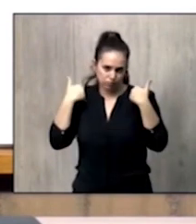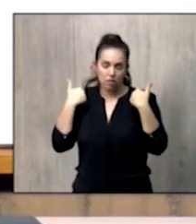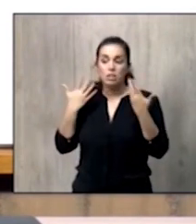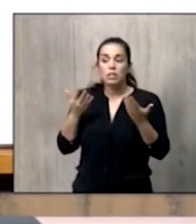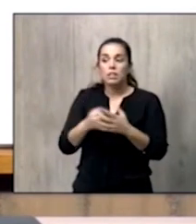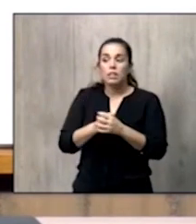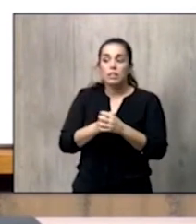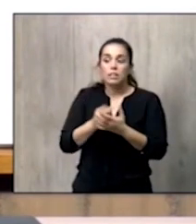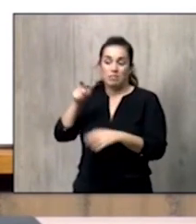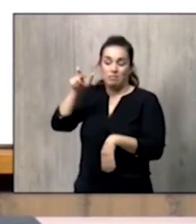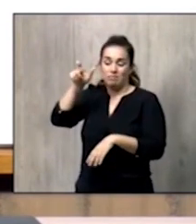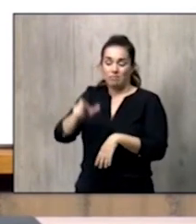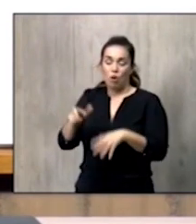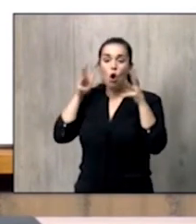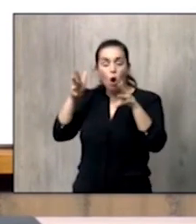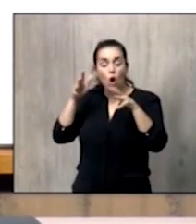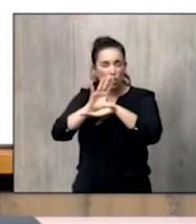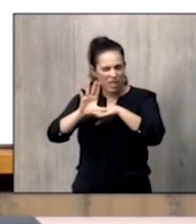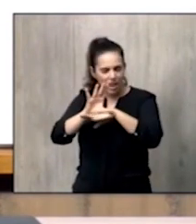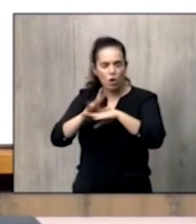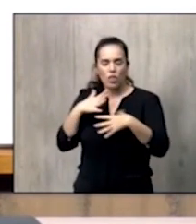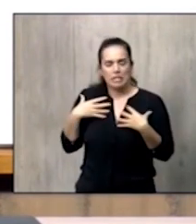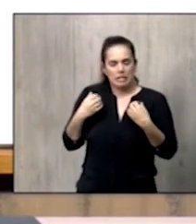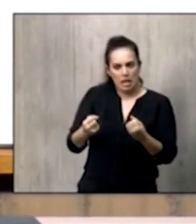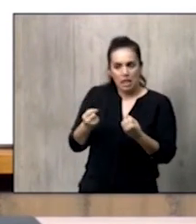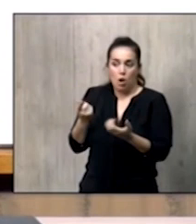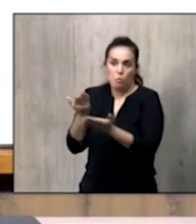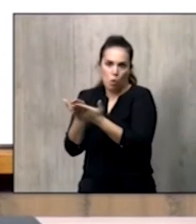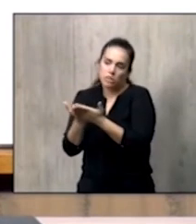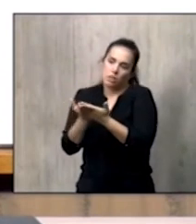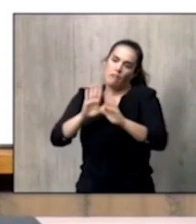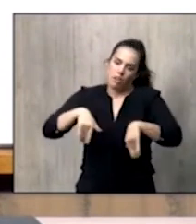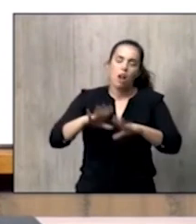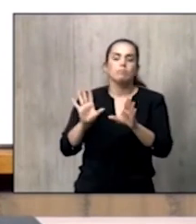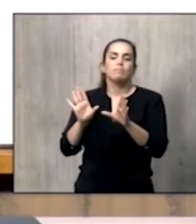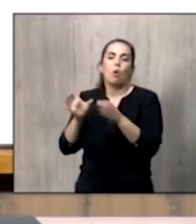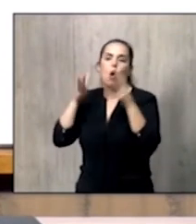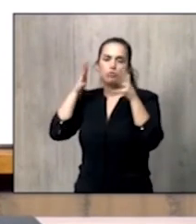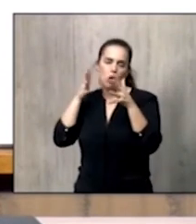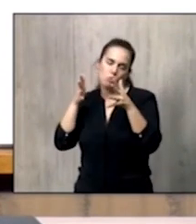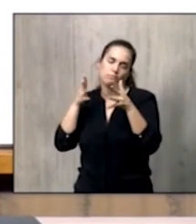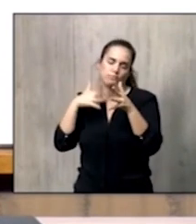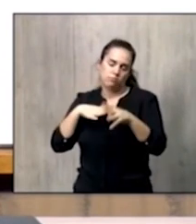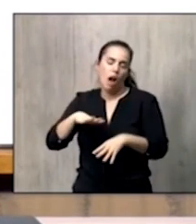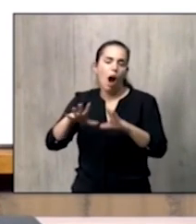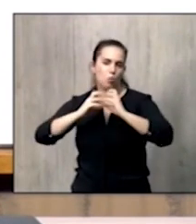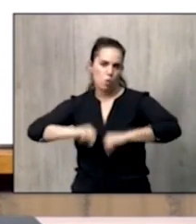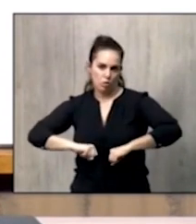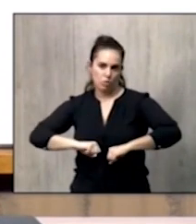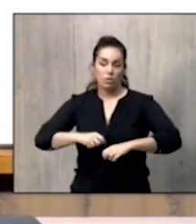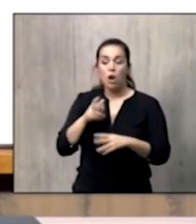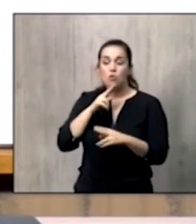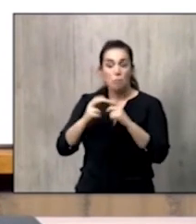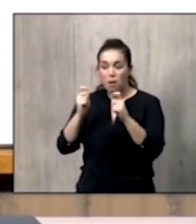del consejero de Sanidad, así lo ha acordado el Consejo. No se ha producido ningún nombramiento. Se ha